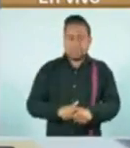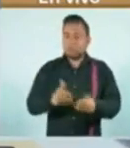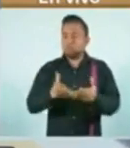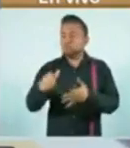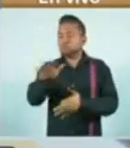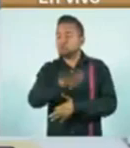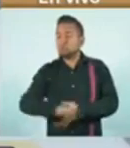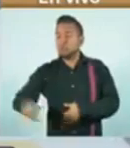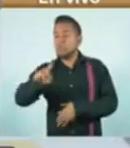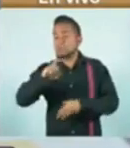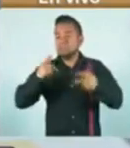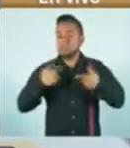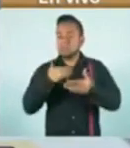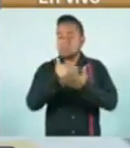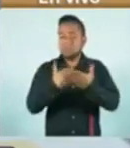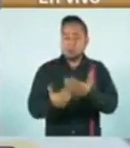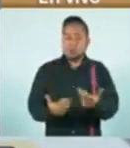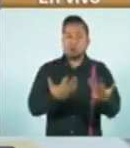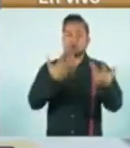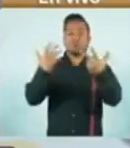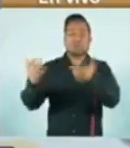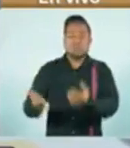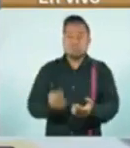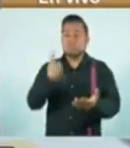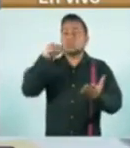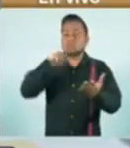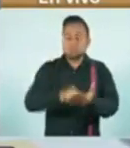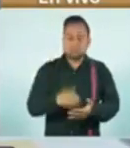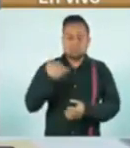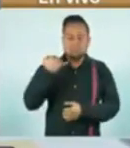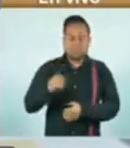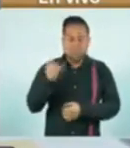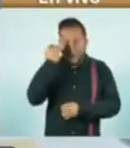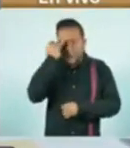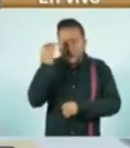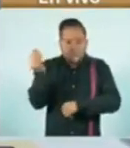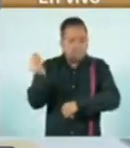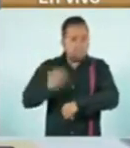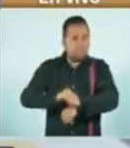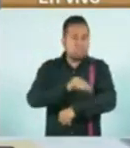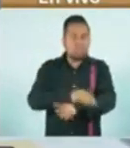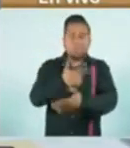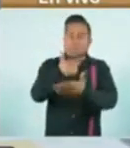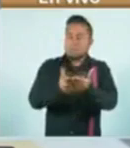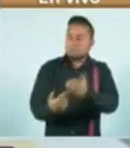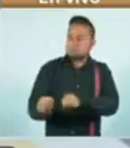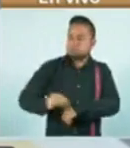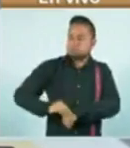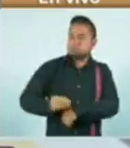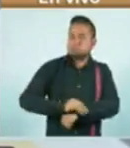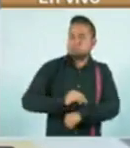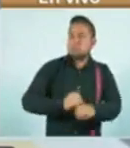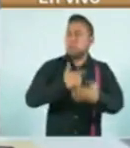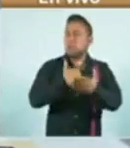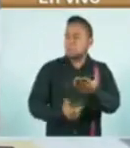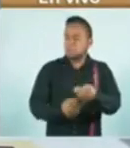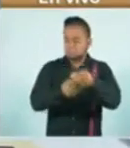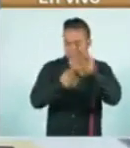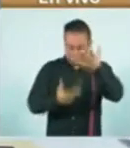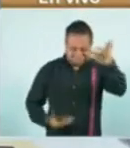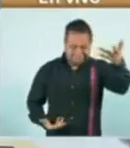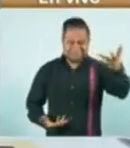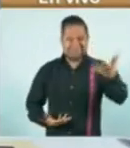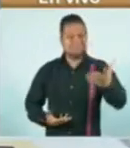100 solicitantes crecía a 800, a 1000, se inventaban listas, se generaban padrones ficticios desde